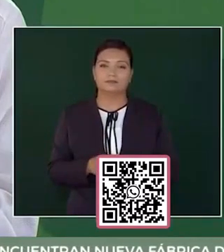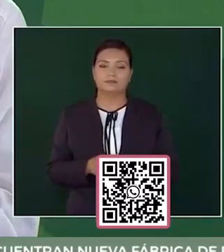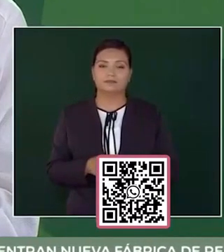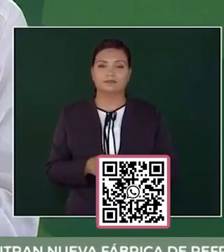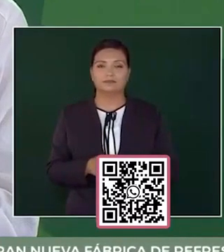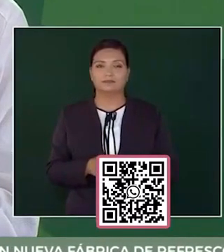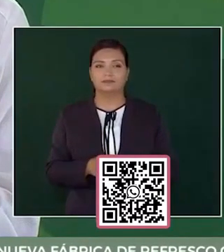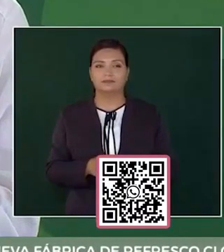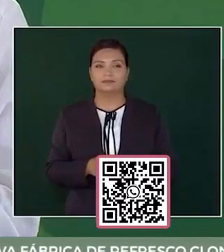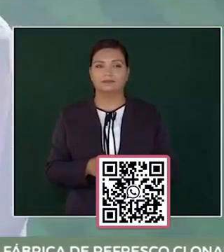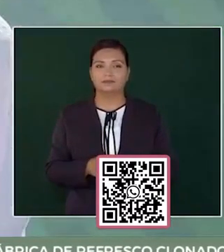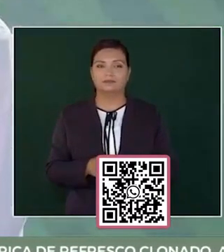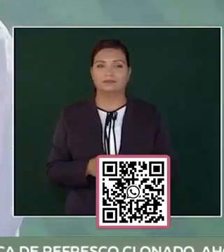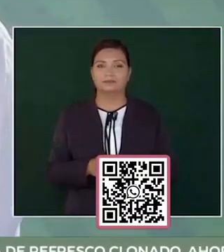Tulum.